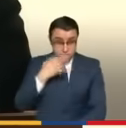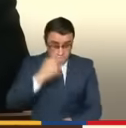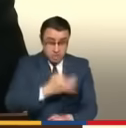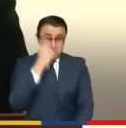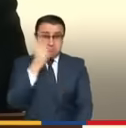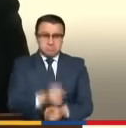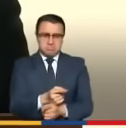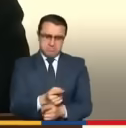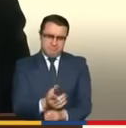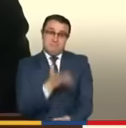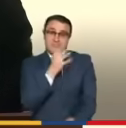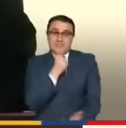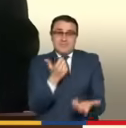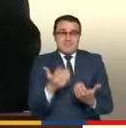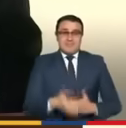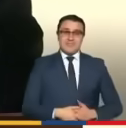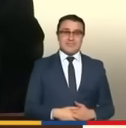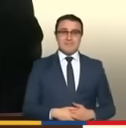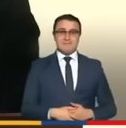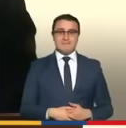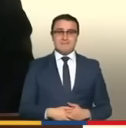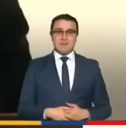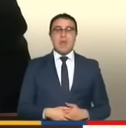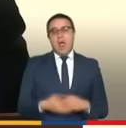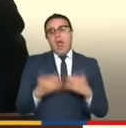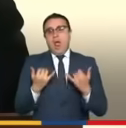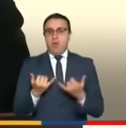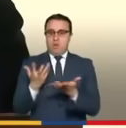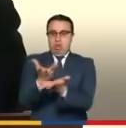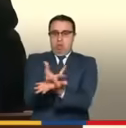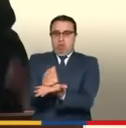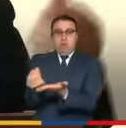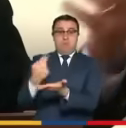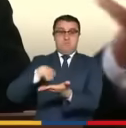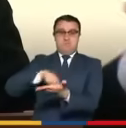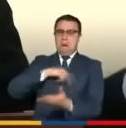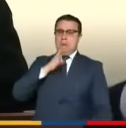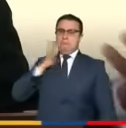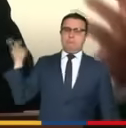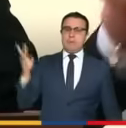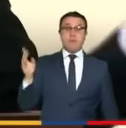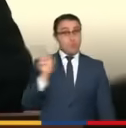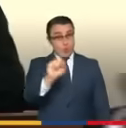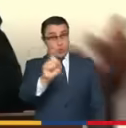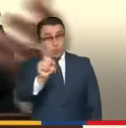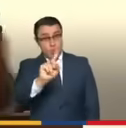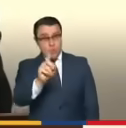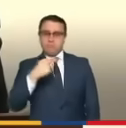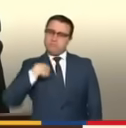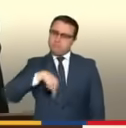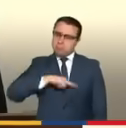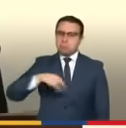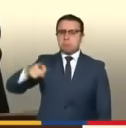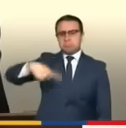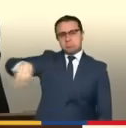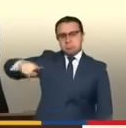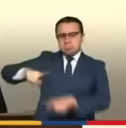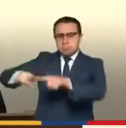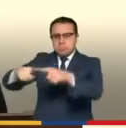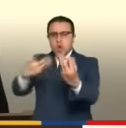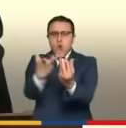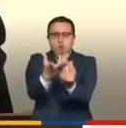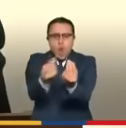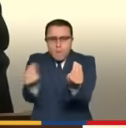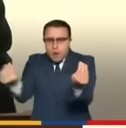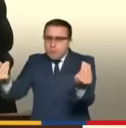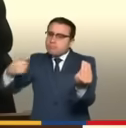No se trata de anular los mercados. Por eso se ha dialogado con sus actores en cada